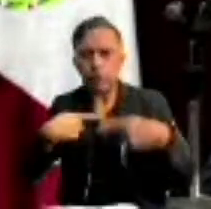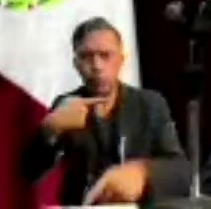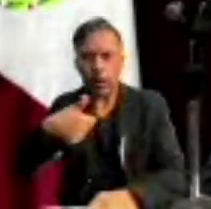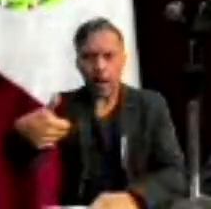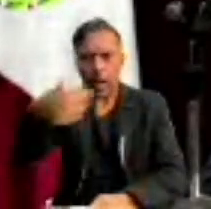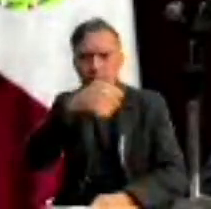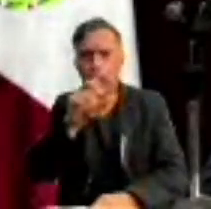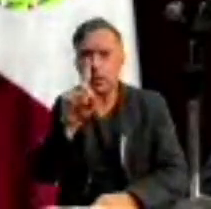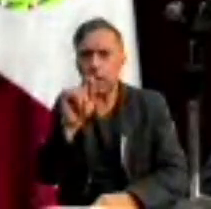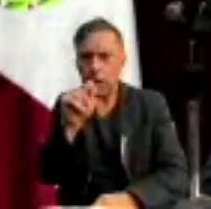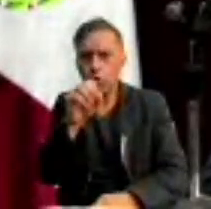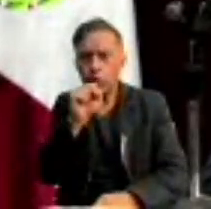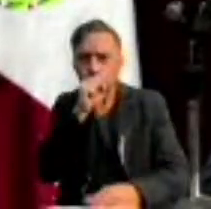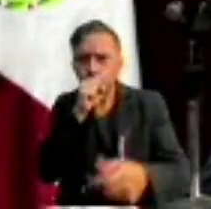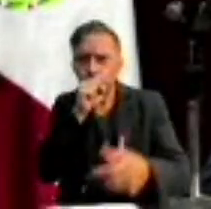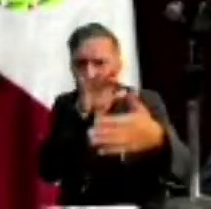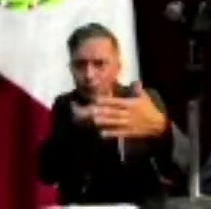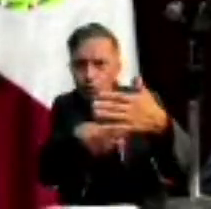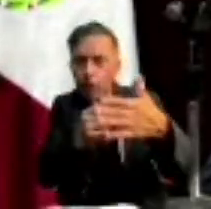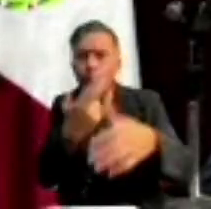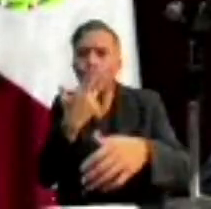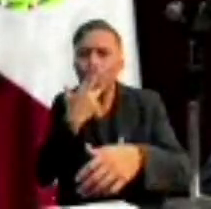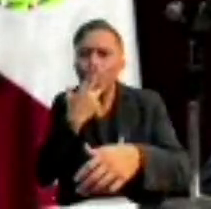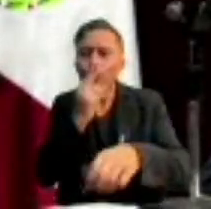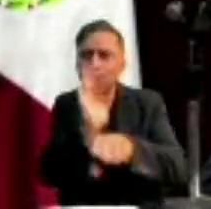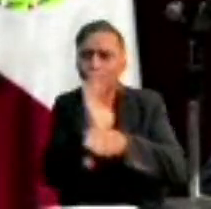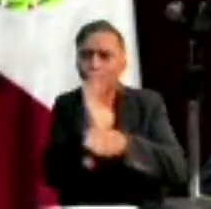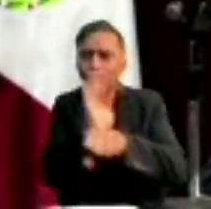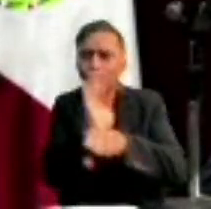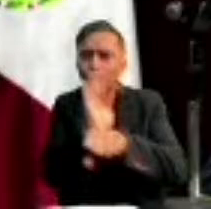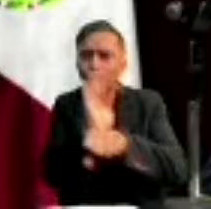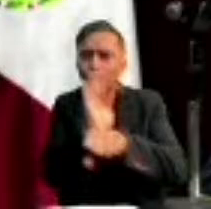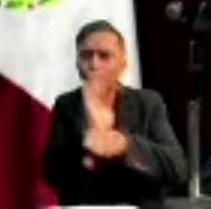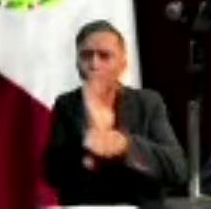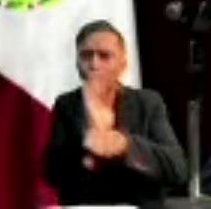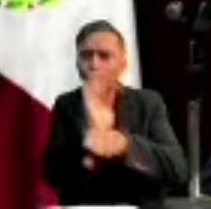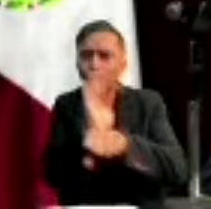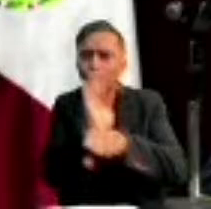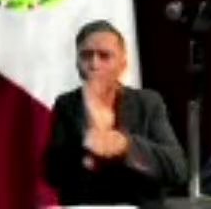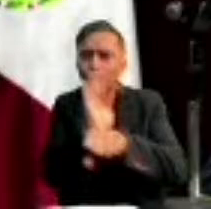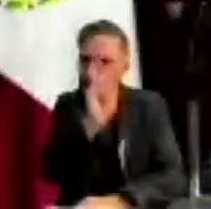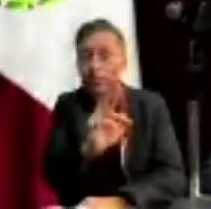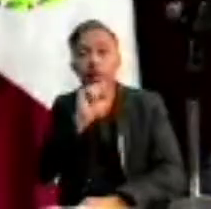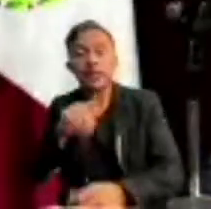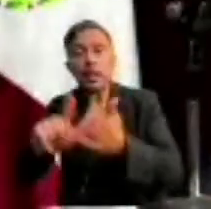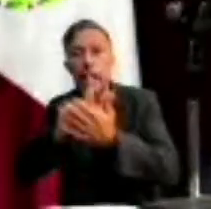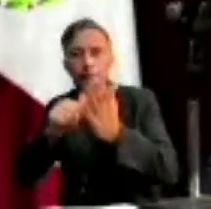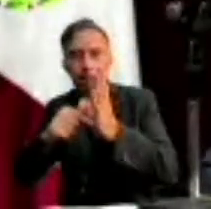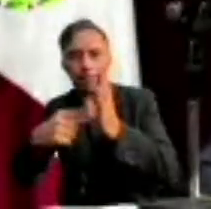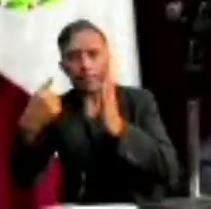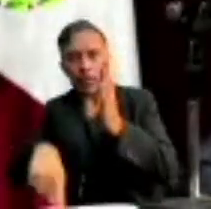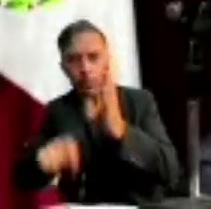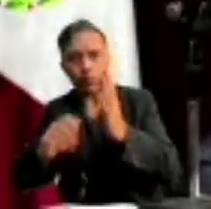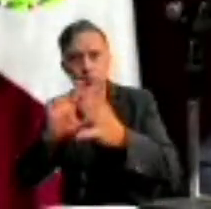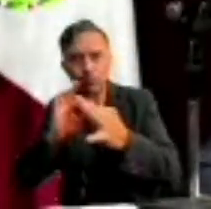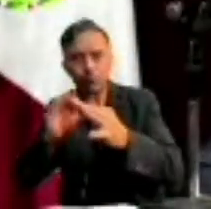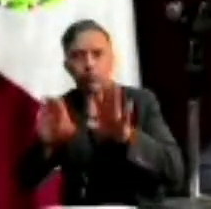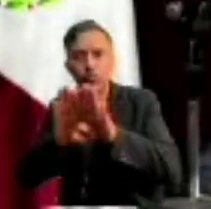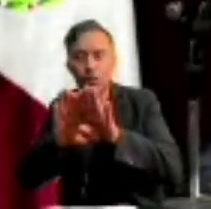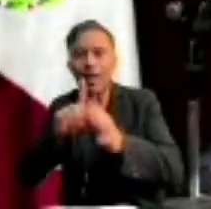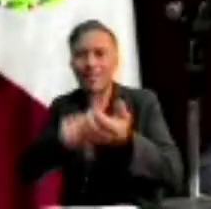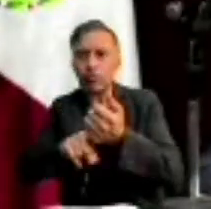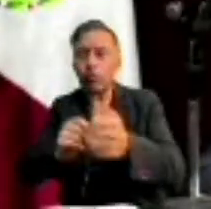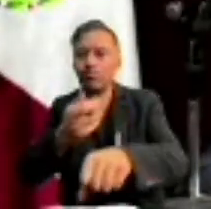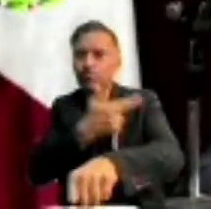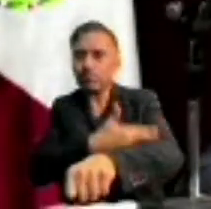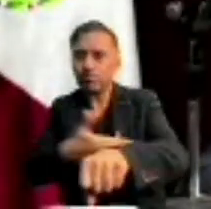importante derecho así como de los distintos ordenamientos jurídicos que definen con Claridad el alcance procesos y obligaciones